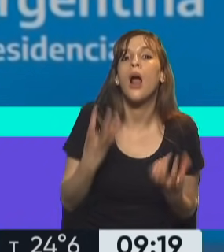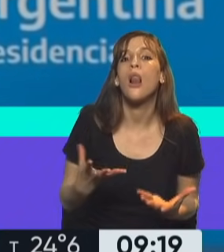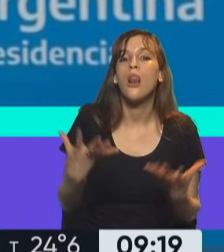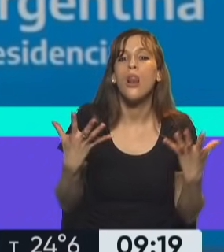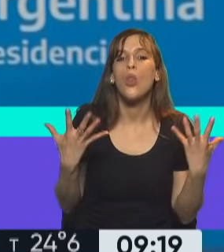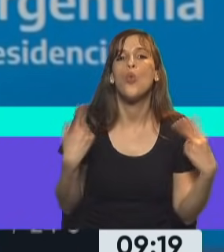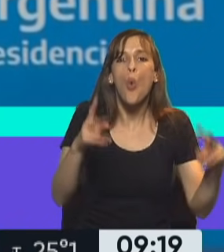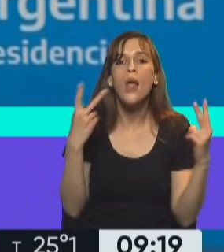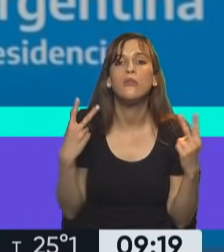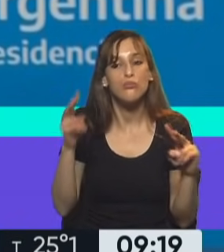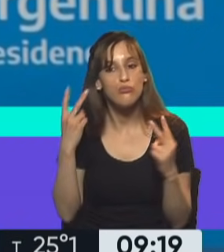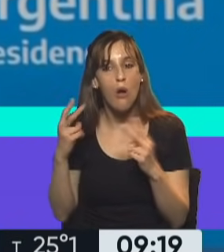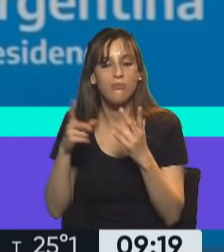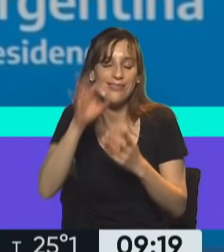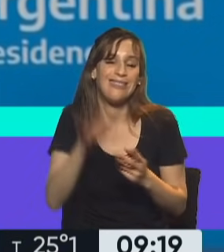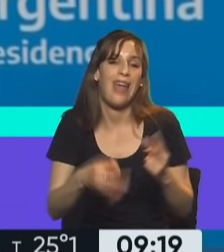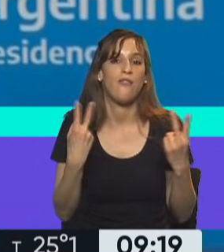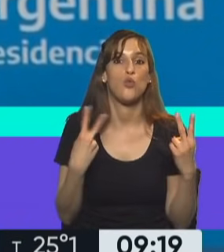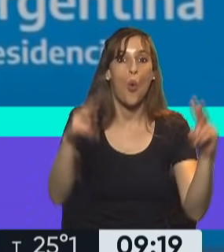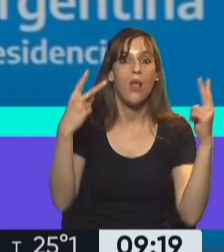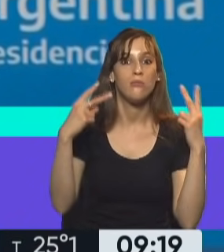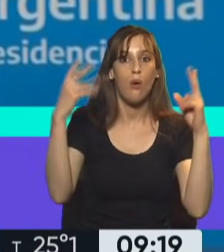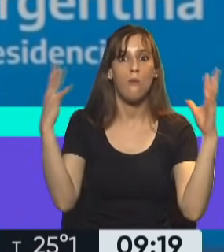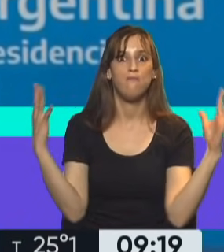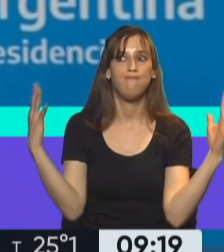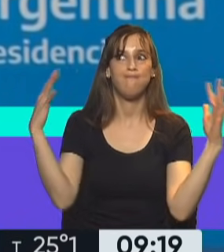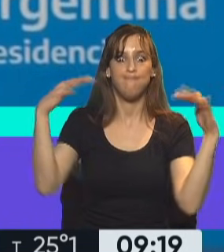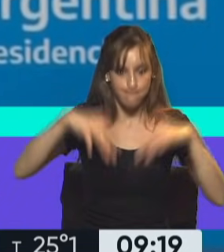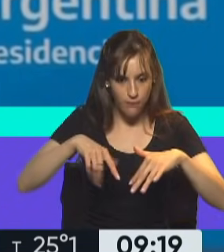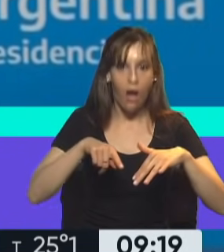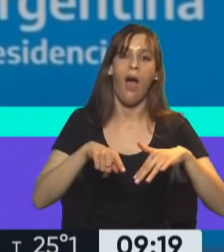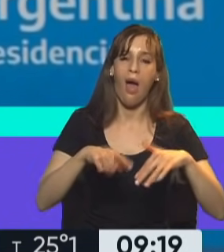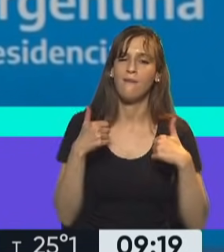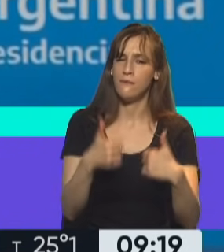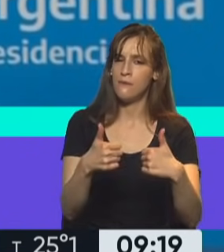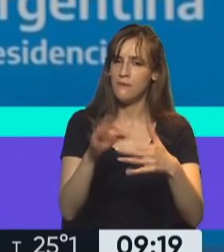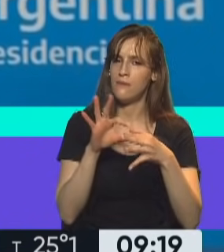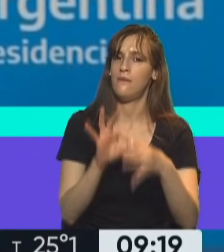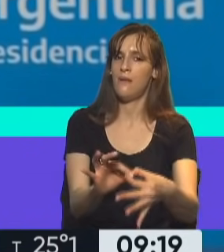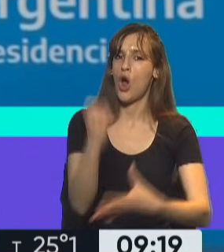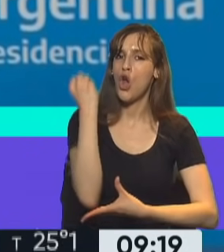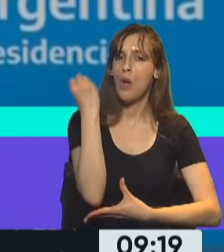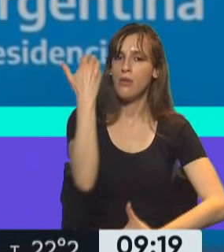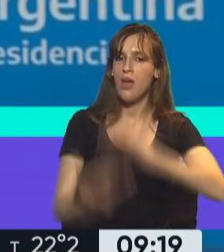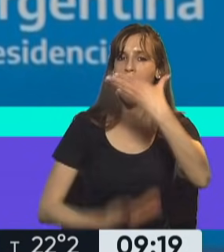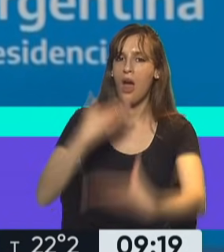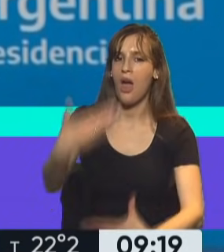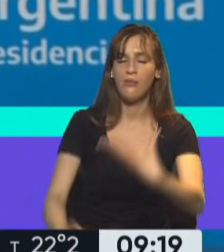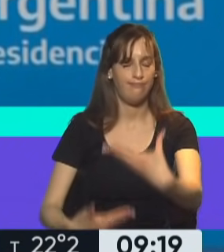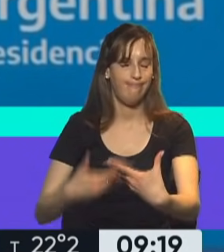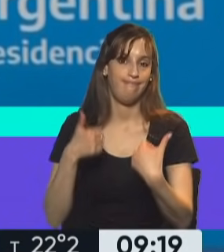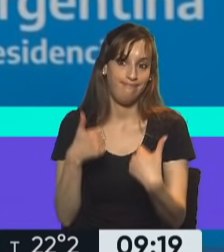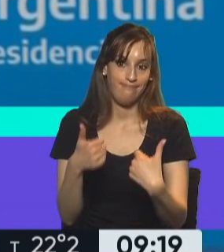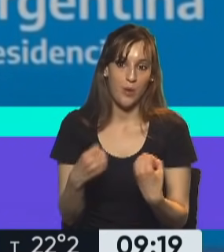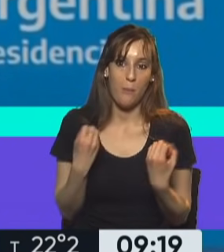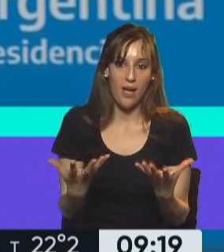cuando vienen turistas significa más trabajo, significa comercio lleno, significa más reactivación, significa consolidar algunos de